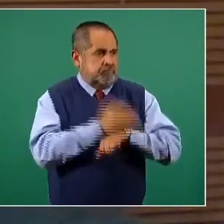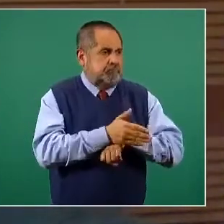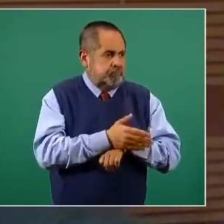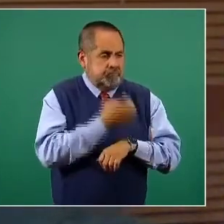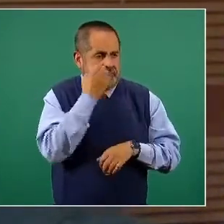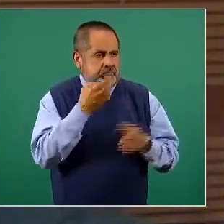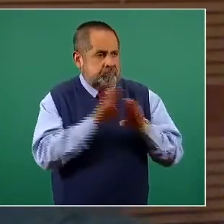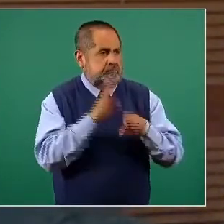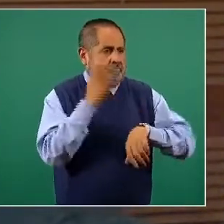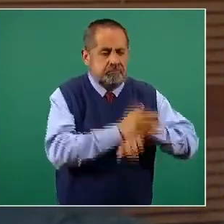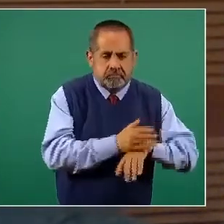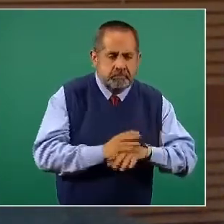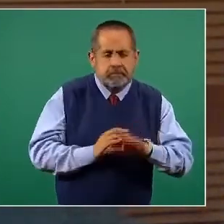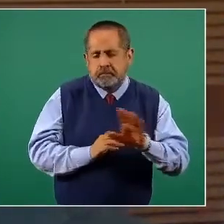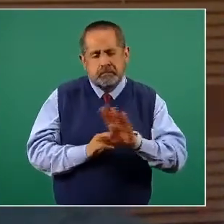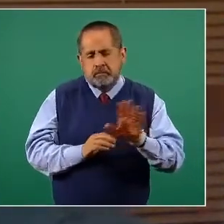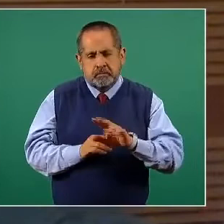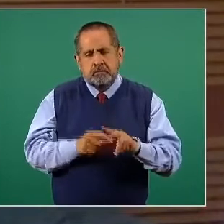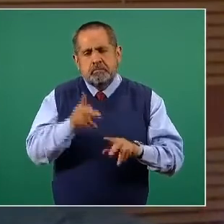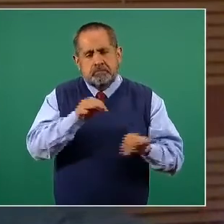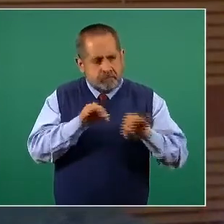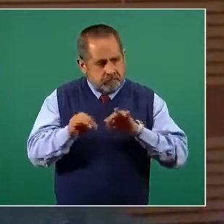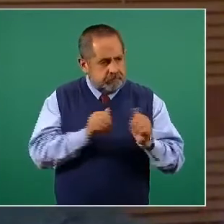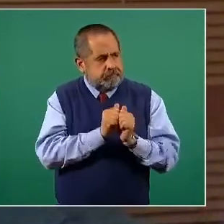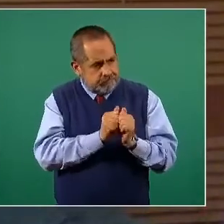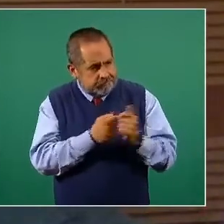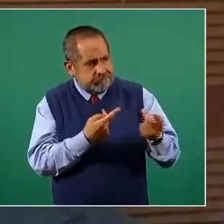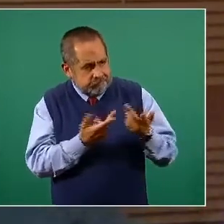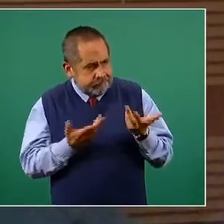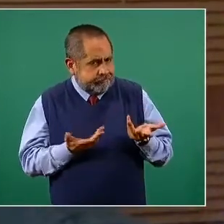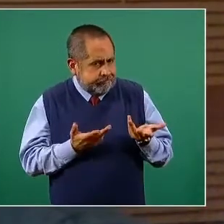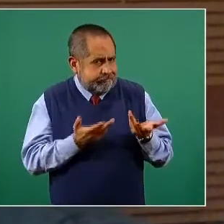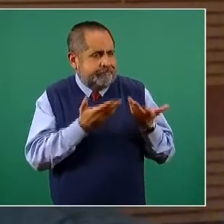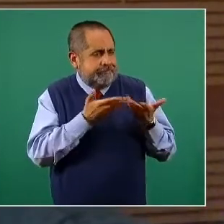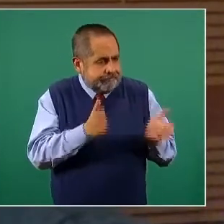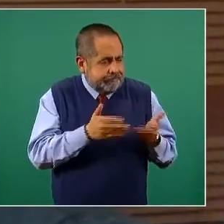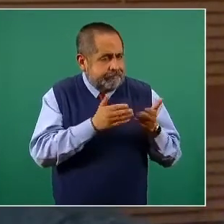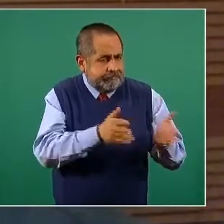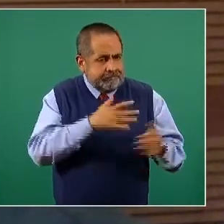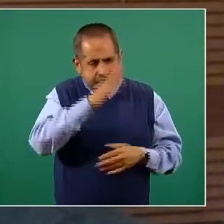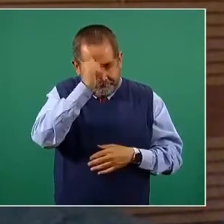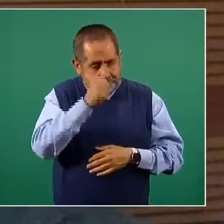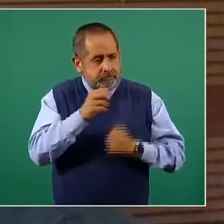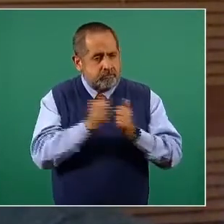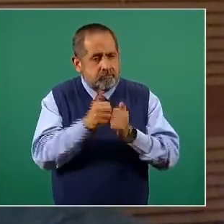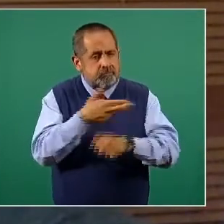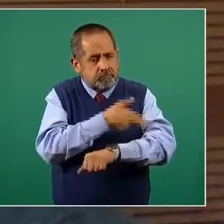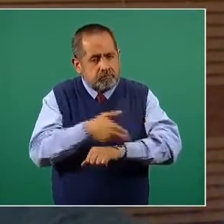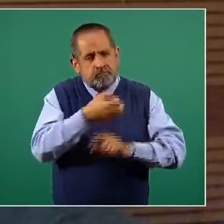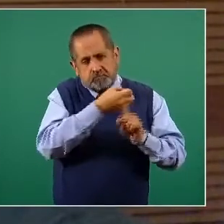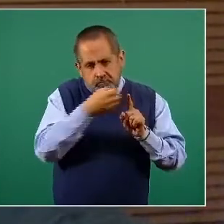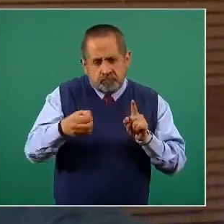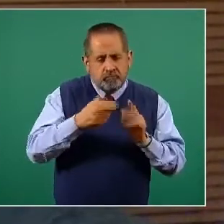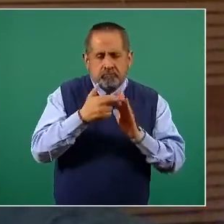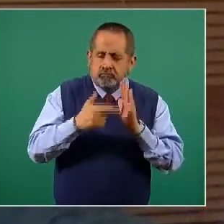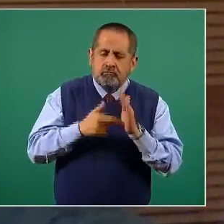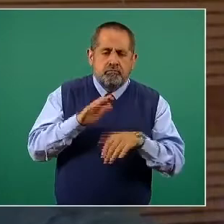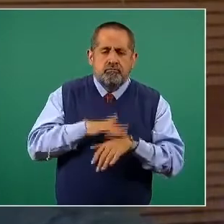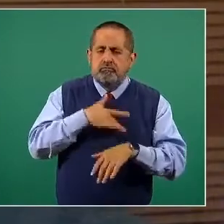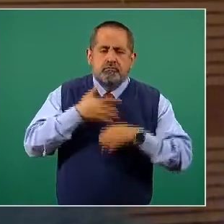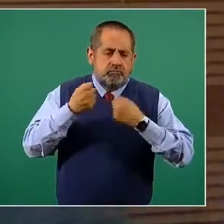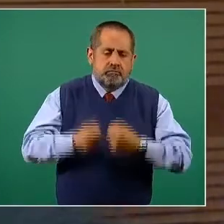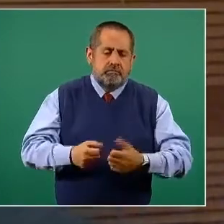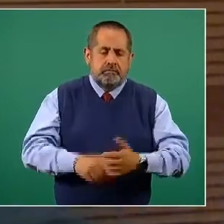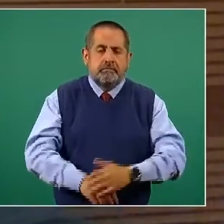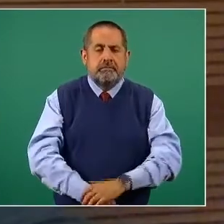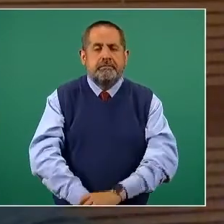escuelas, pero sí de trabajo colaborativo para que esta apertura en su momento se haga de manera ordenada y siguiendo los protocolos de seguridad que se han